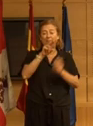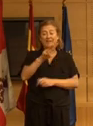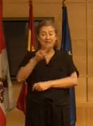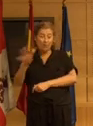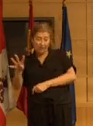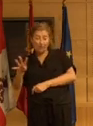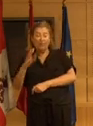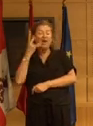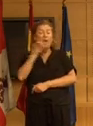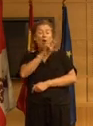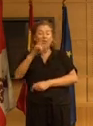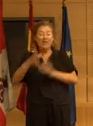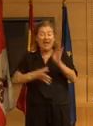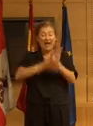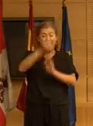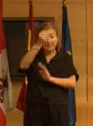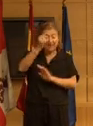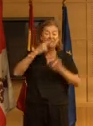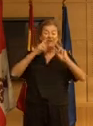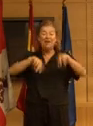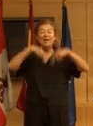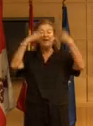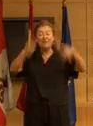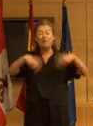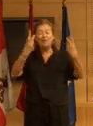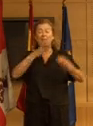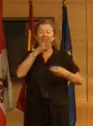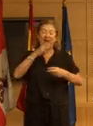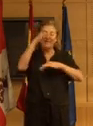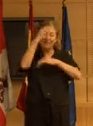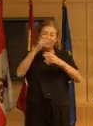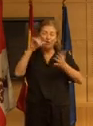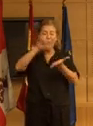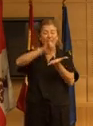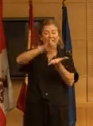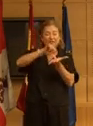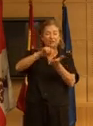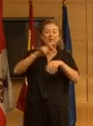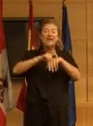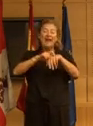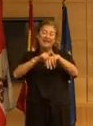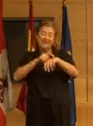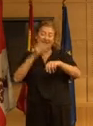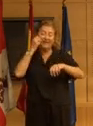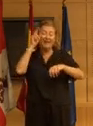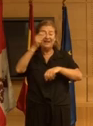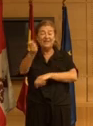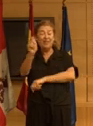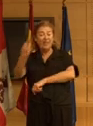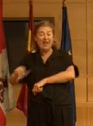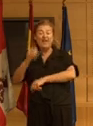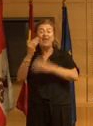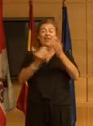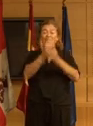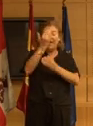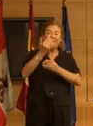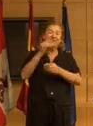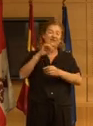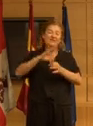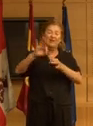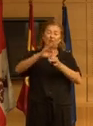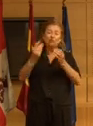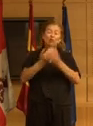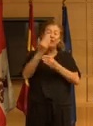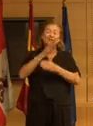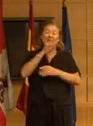3/2024 de 12 de abril, reguladora del modelo de atención en los centros de carácter residencial y centros de día de servicios sociales para cuidados de